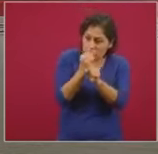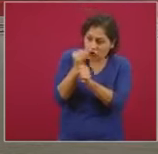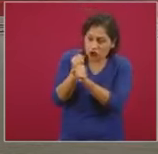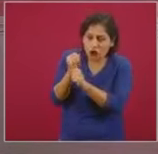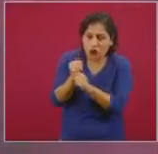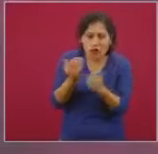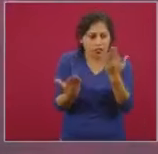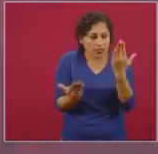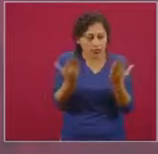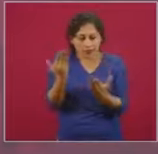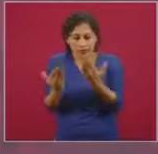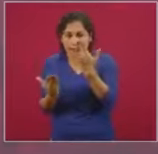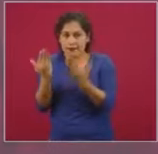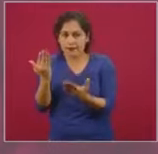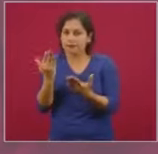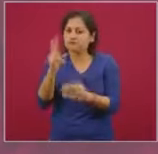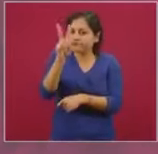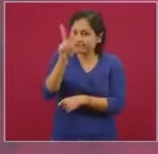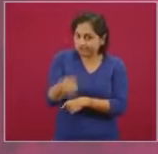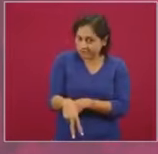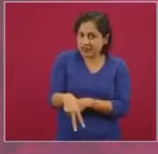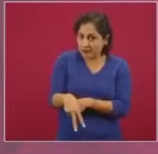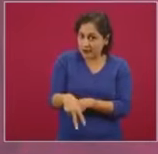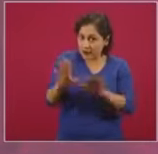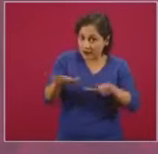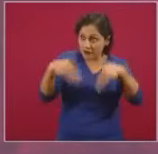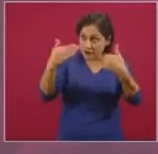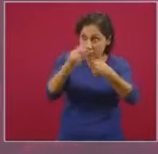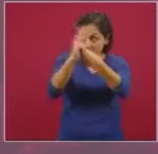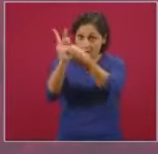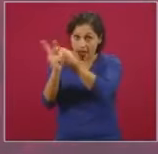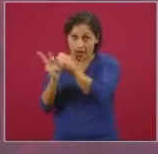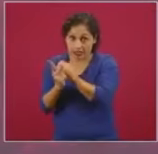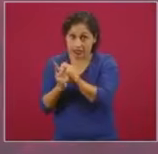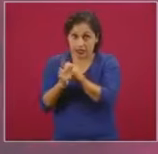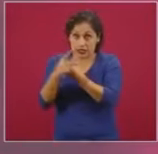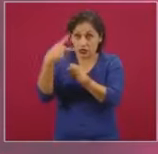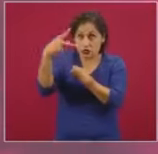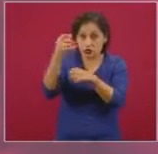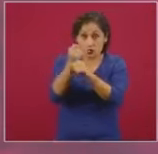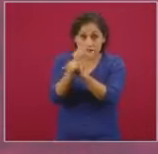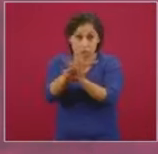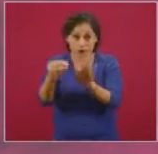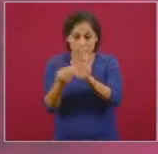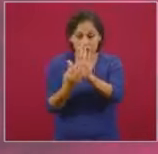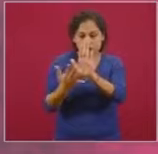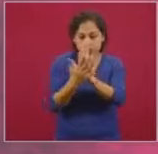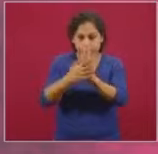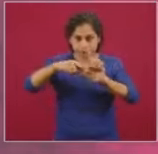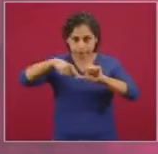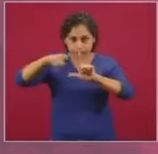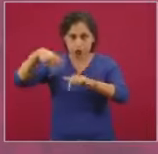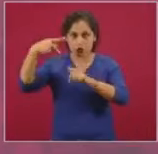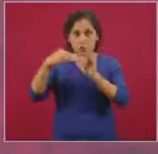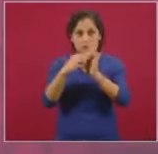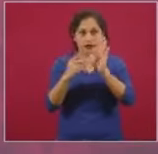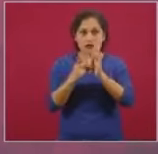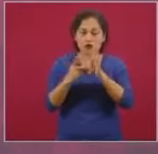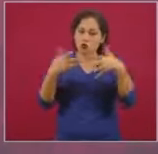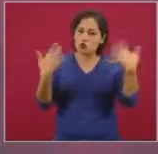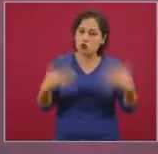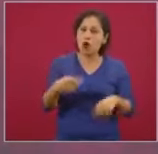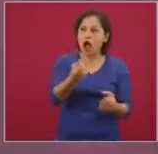comportando, son pocos países que han podido publicar de manera transparente, específica, la metodología que se emplea, ¿no? Entonces, por eso la